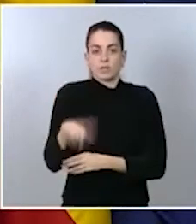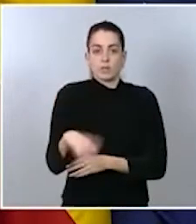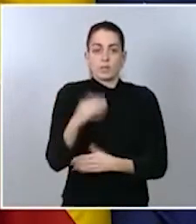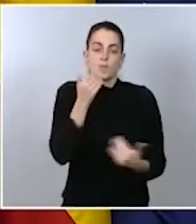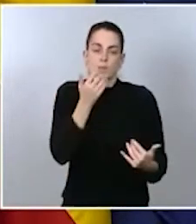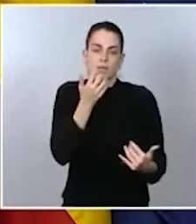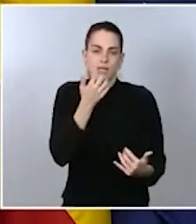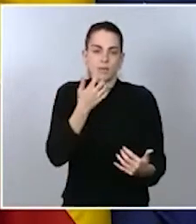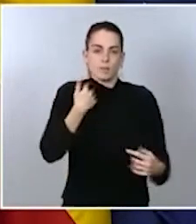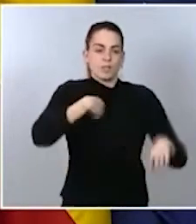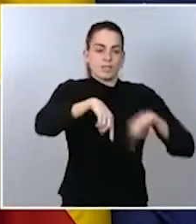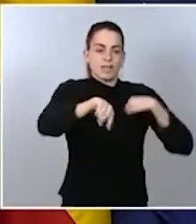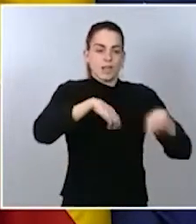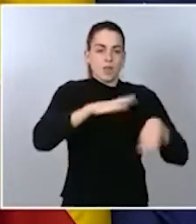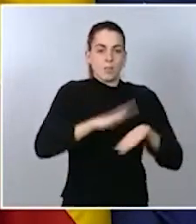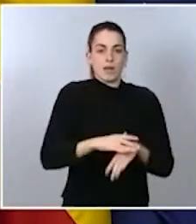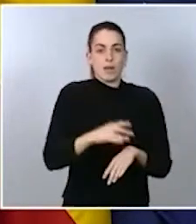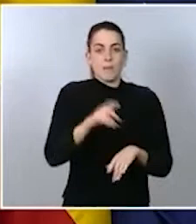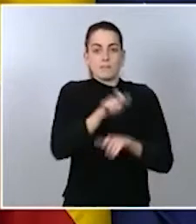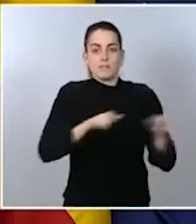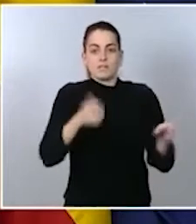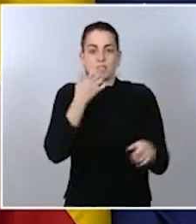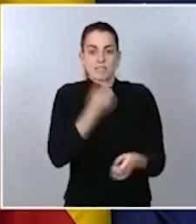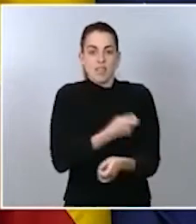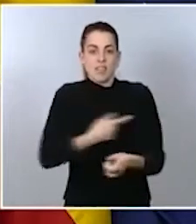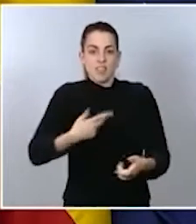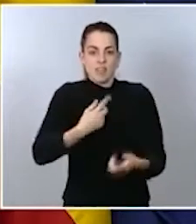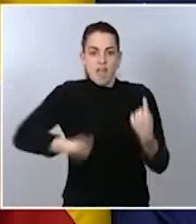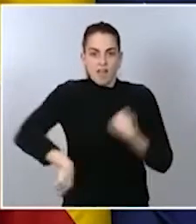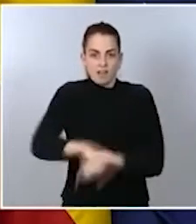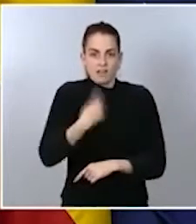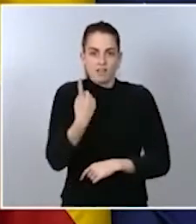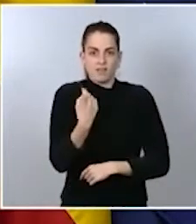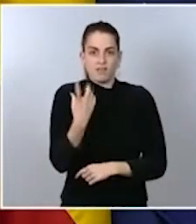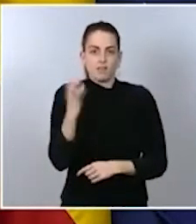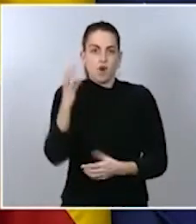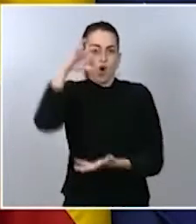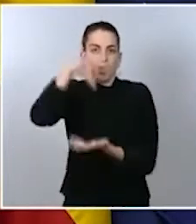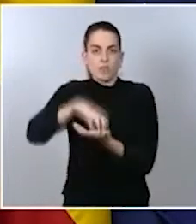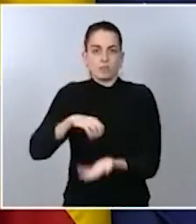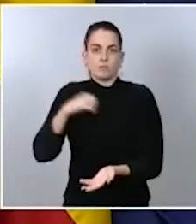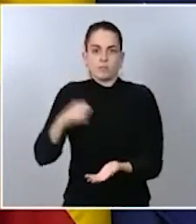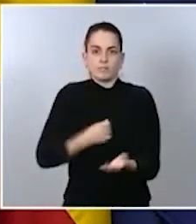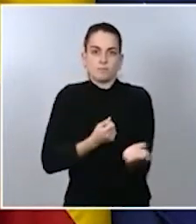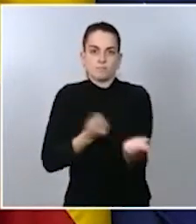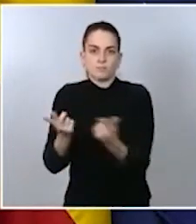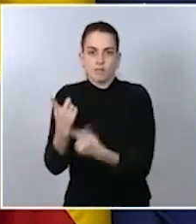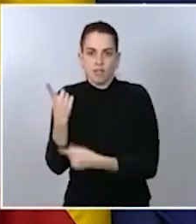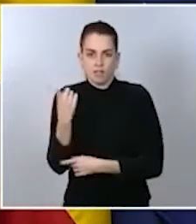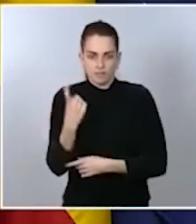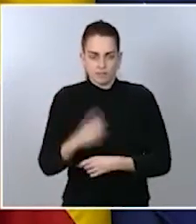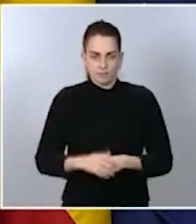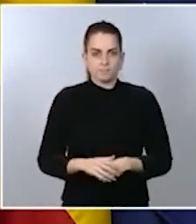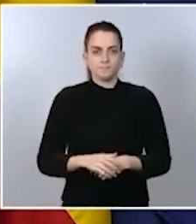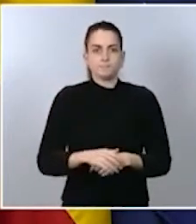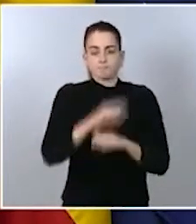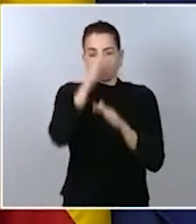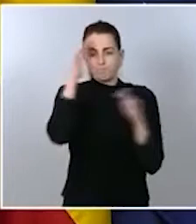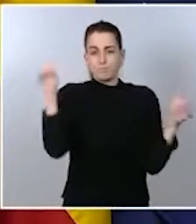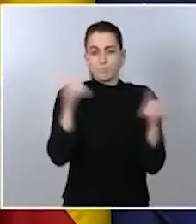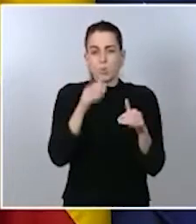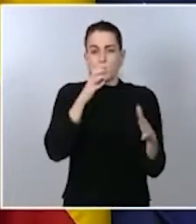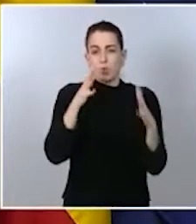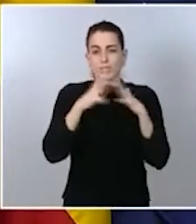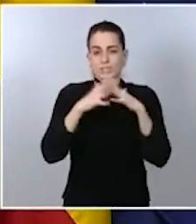diálisis a los centros hospitalarios en lo referente a las infraestructuras de transporte reseñar que los